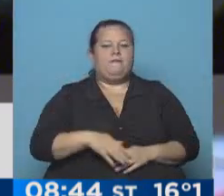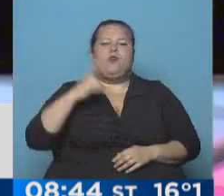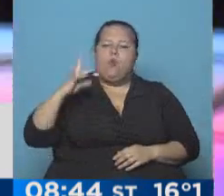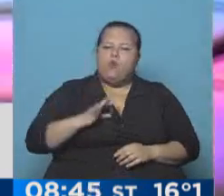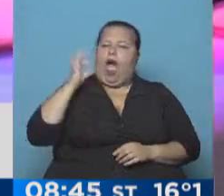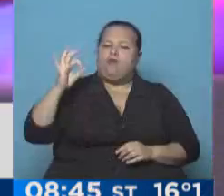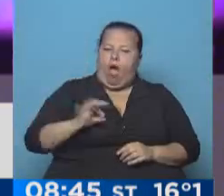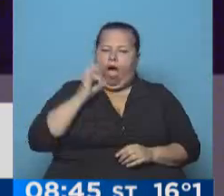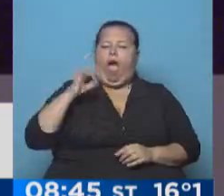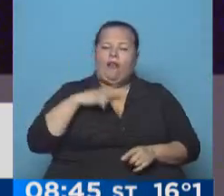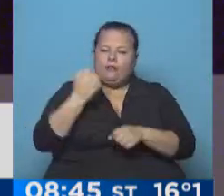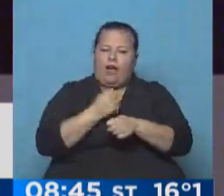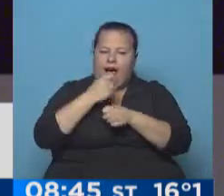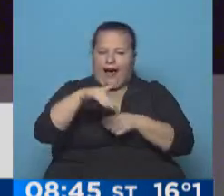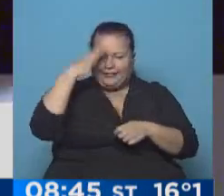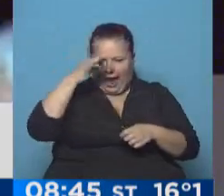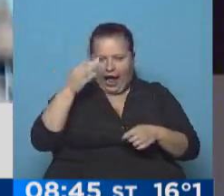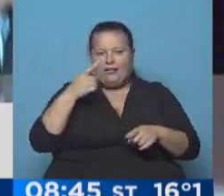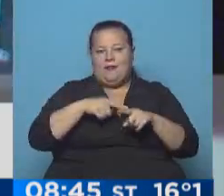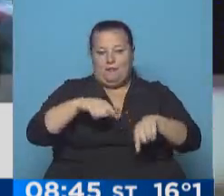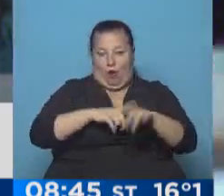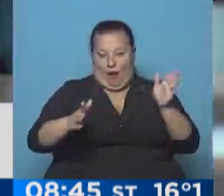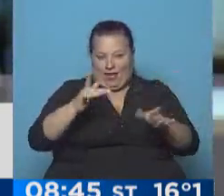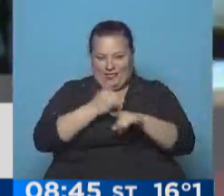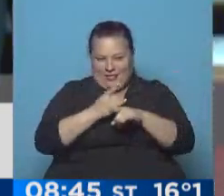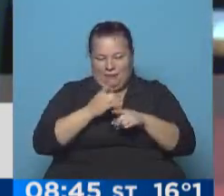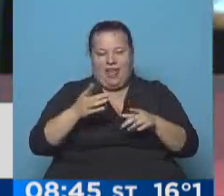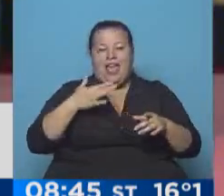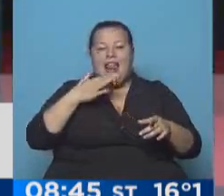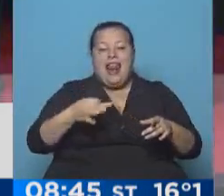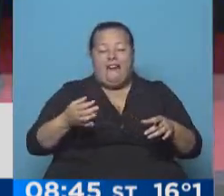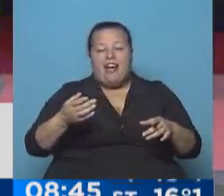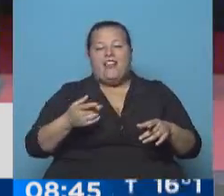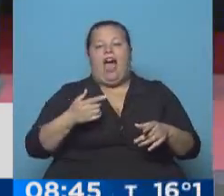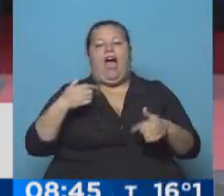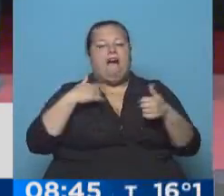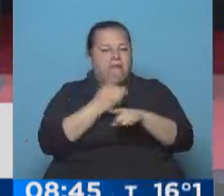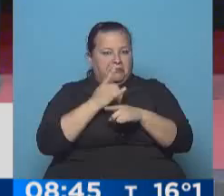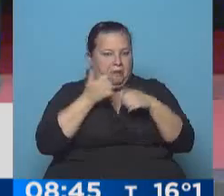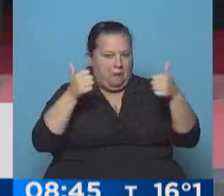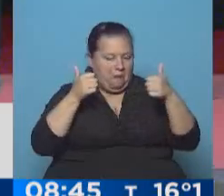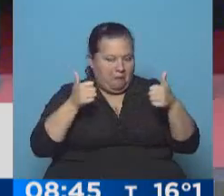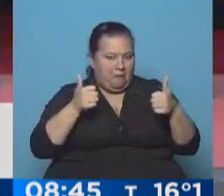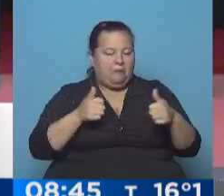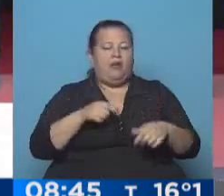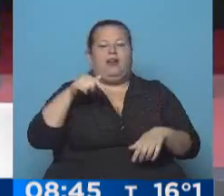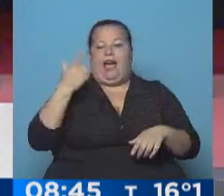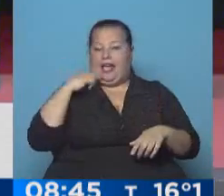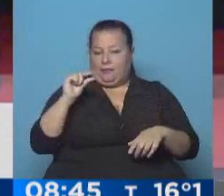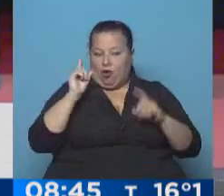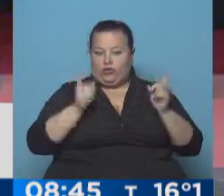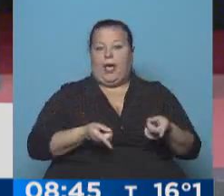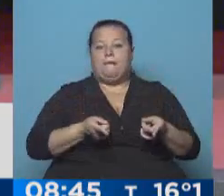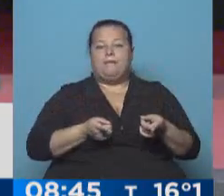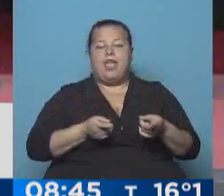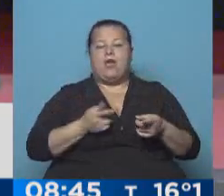años hicimos esto de teatrísimo por esta época y la verdad que tuvimos siempre mucho éxito acabamos también de